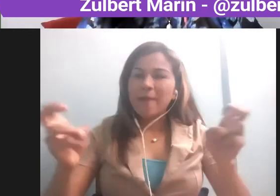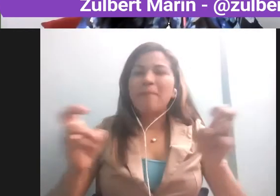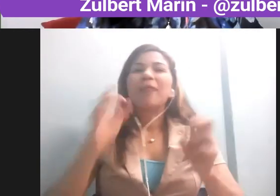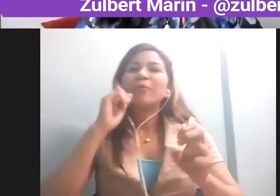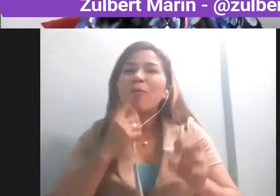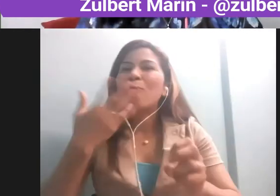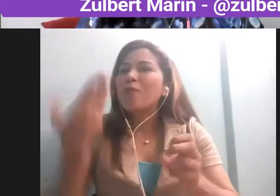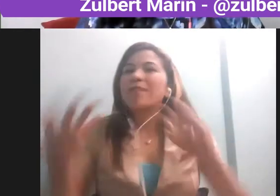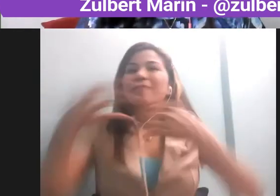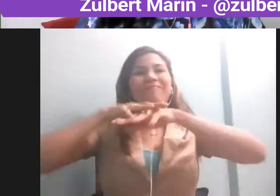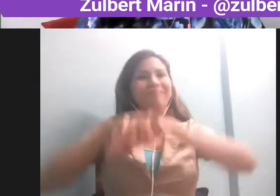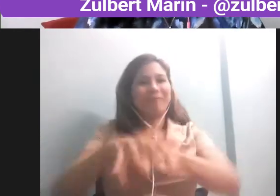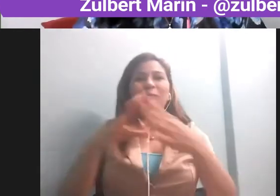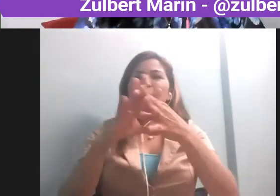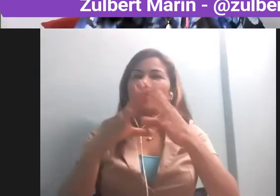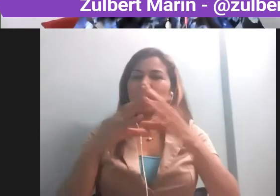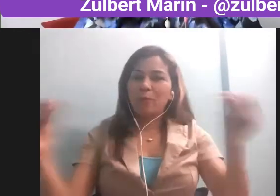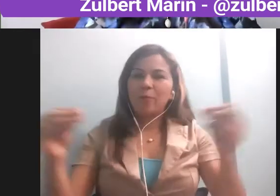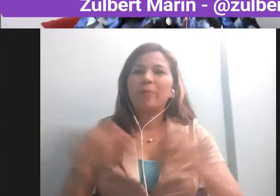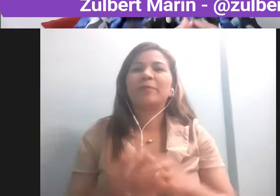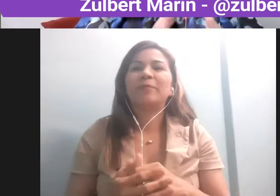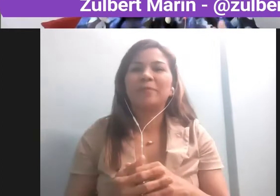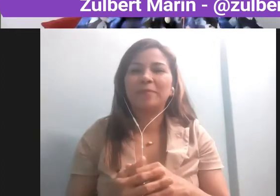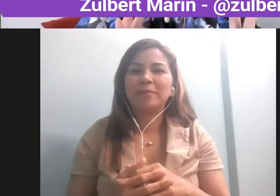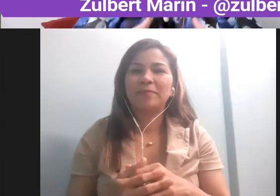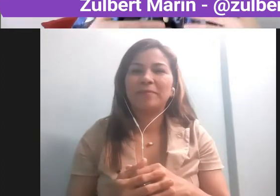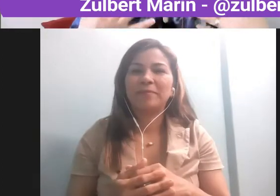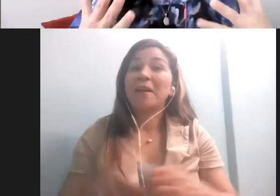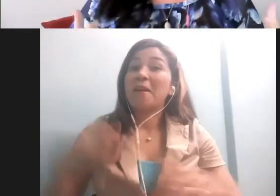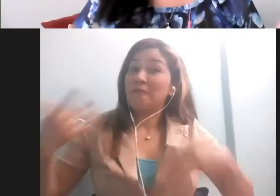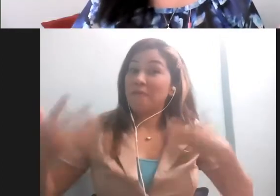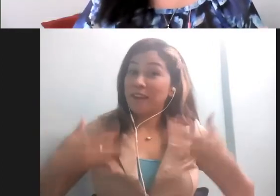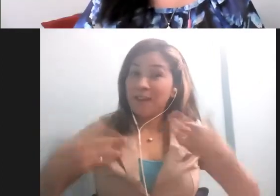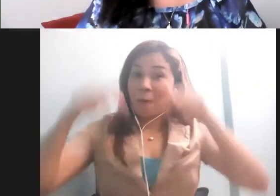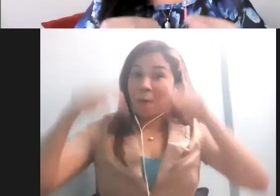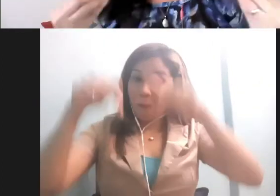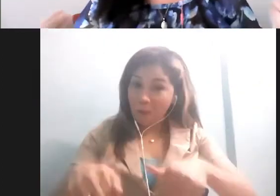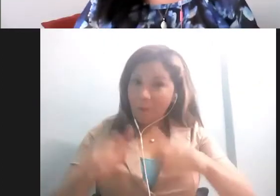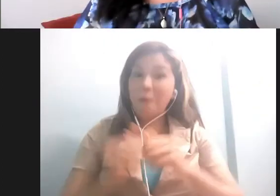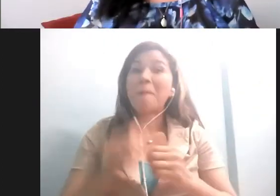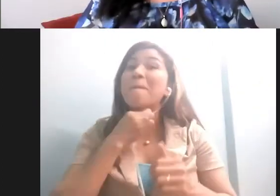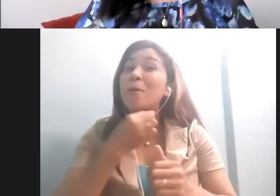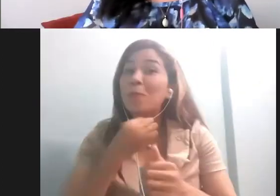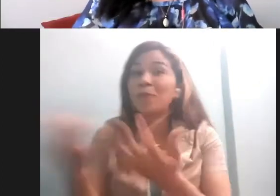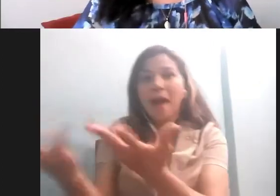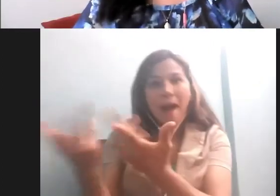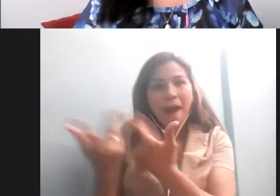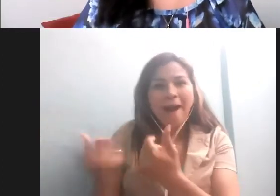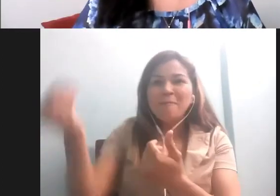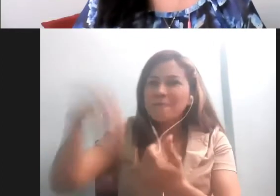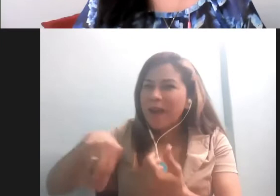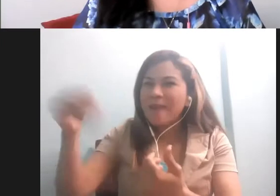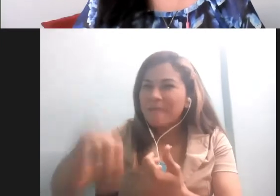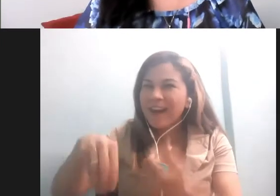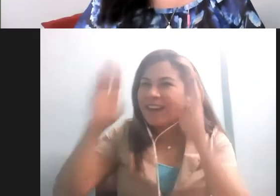e igualdad, como también se dice por allí. Y estoy feliz porque hoy recibo, para que me cuente más detalles, hoy sí lo vamos a escuchar hablar, a